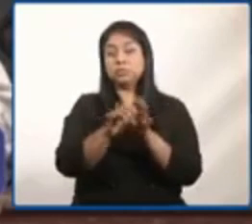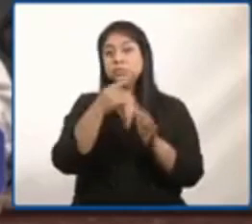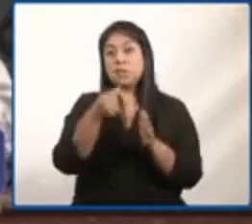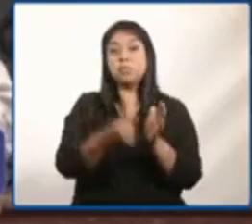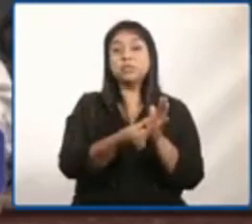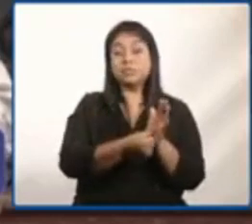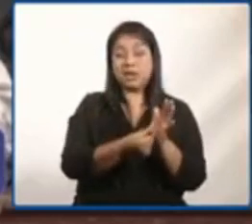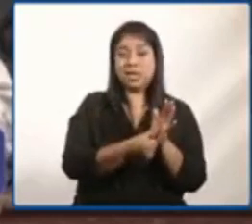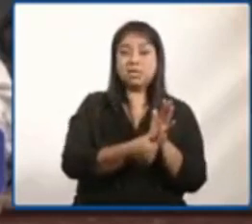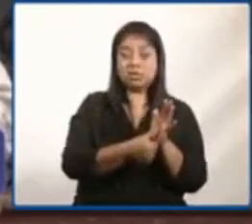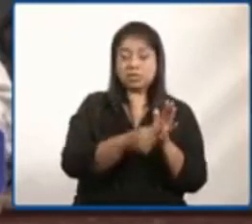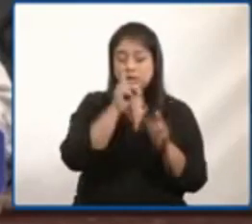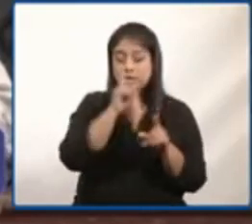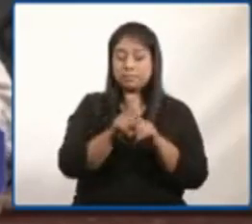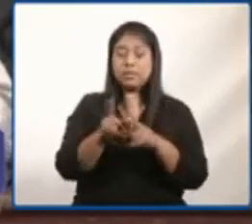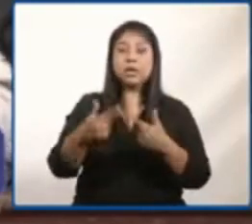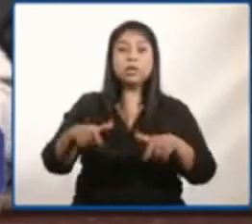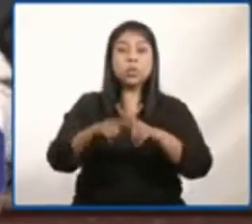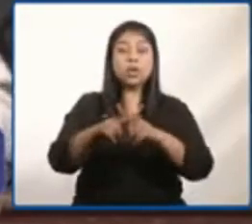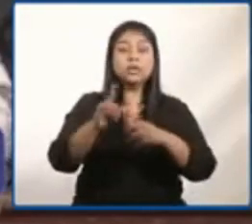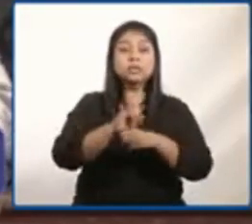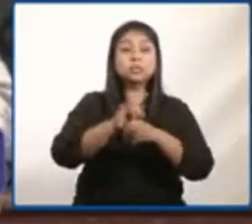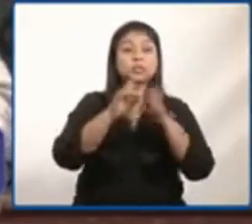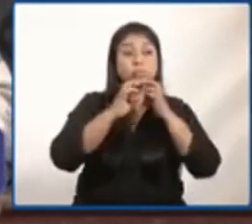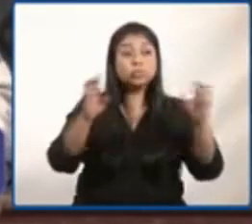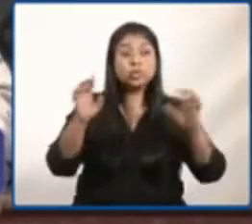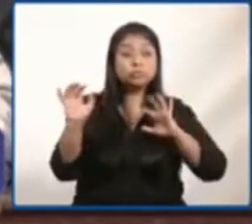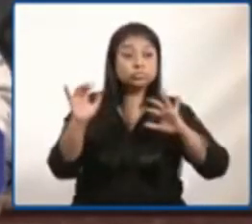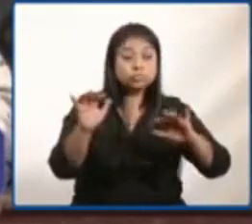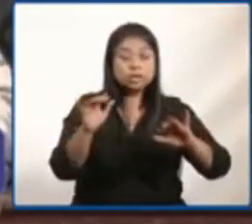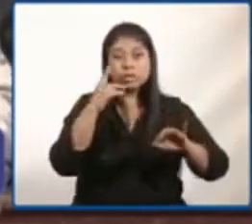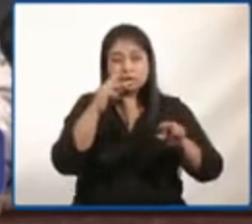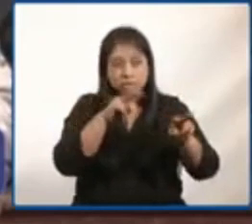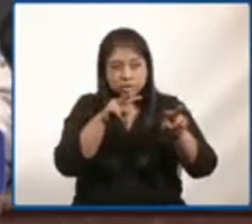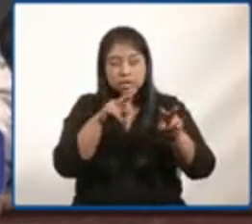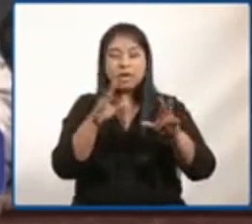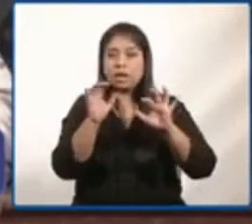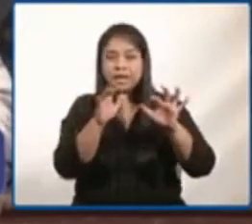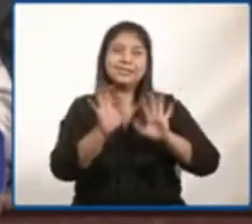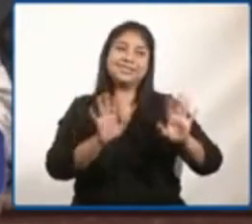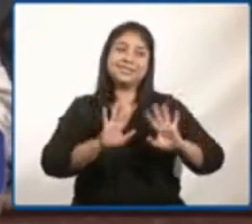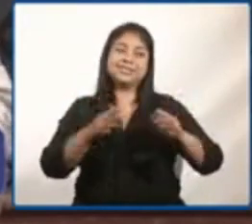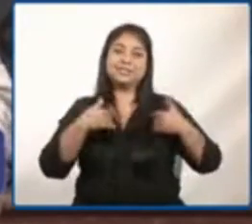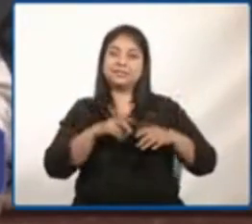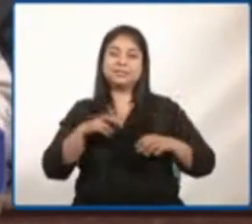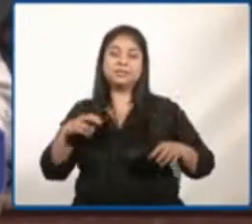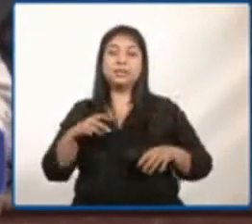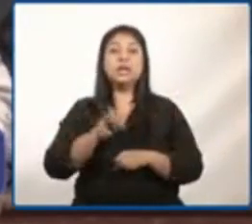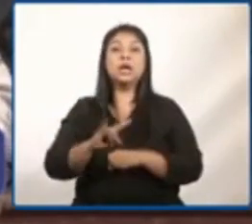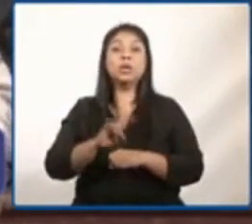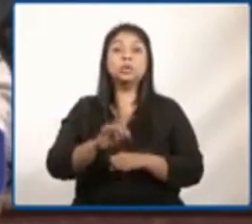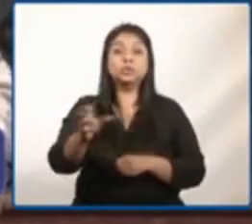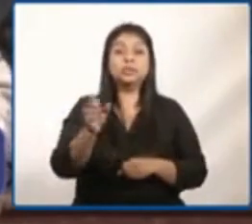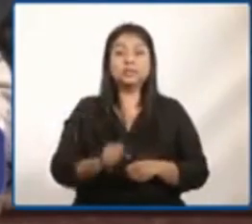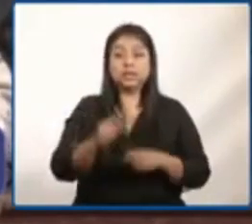municipalidades y también las instalaciones de uso público que veamos al momento de acercarnos ahí. El uso obligatorio de la